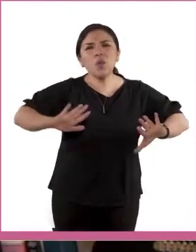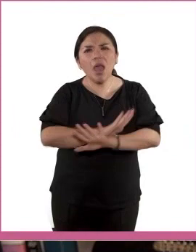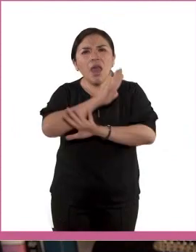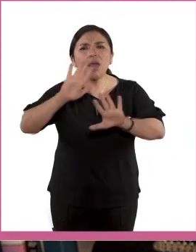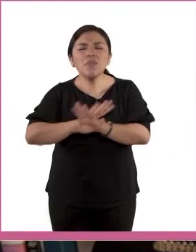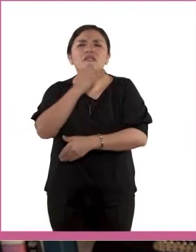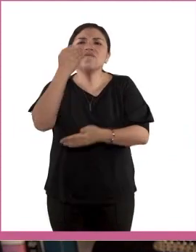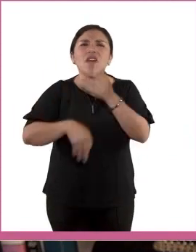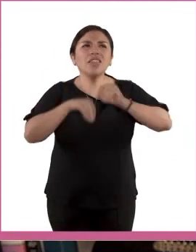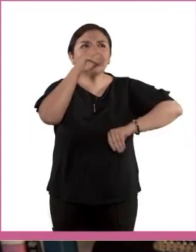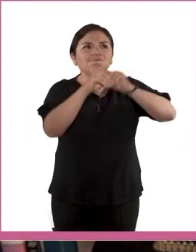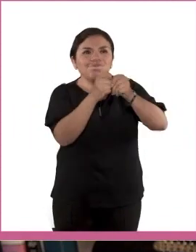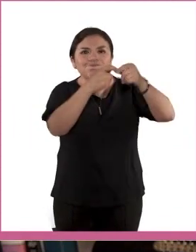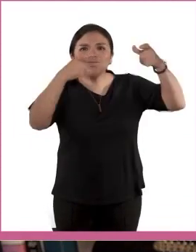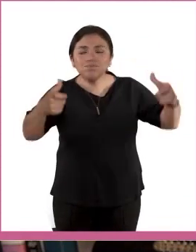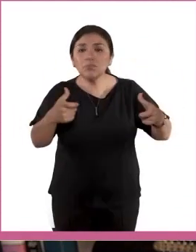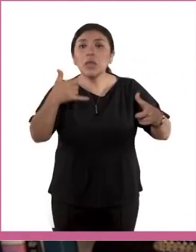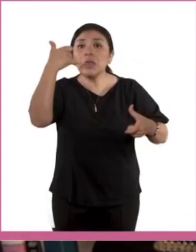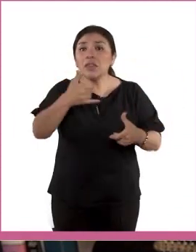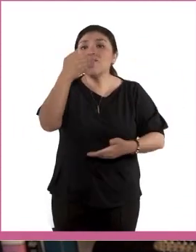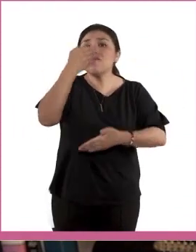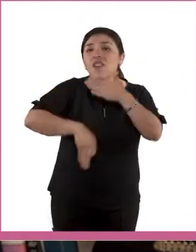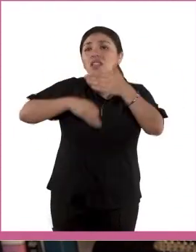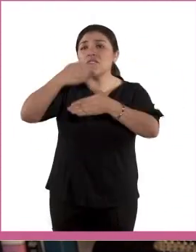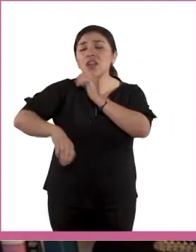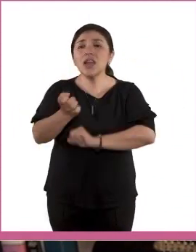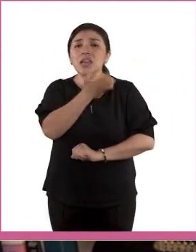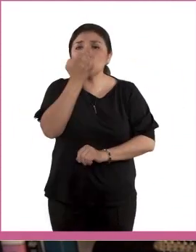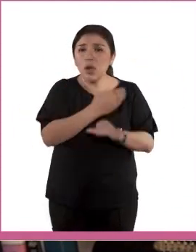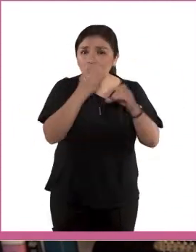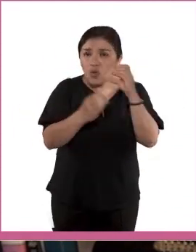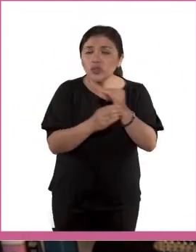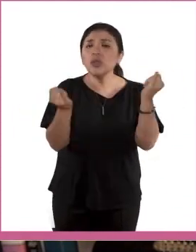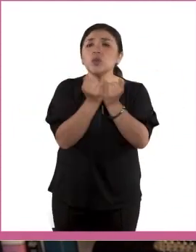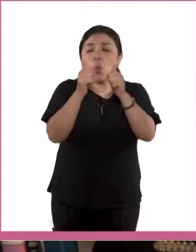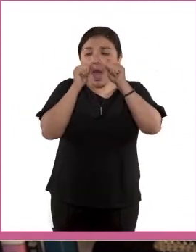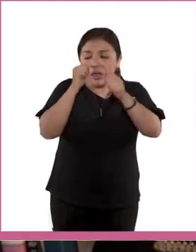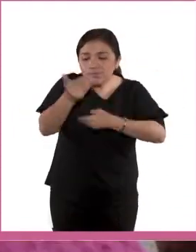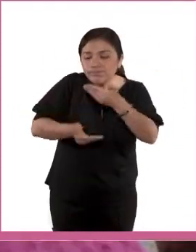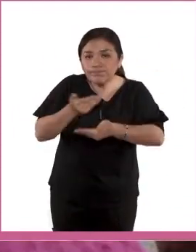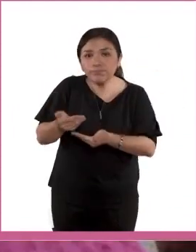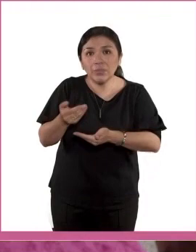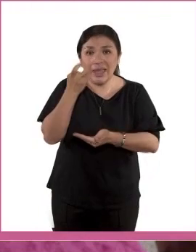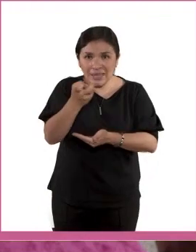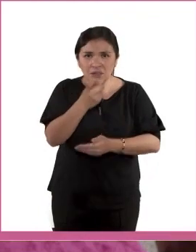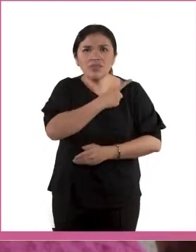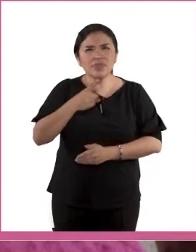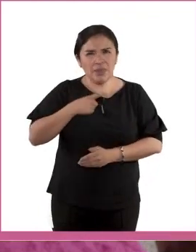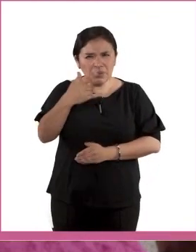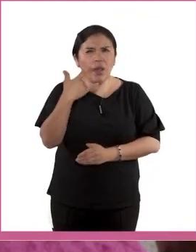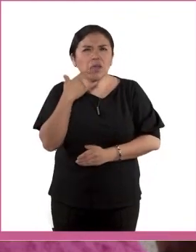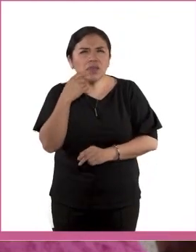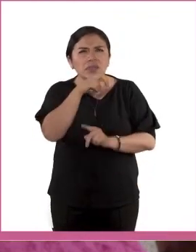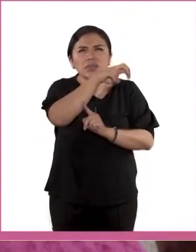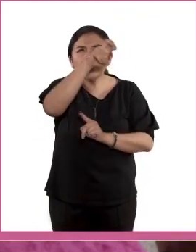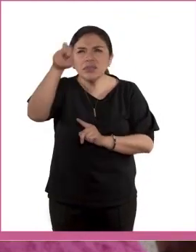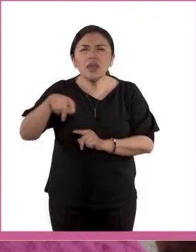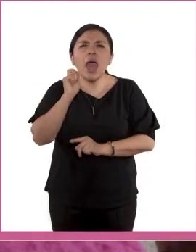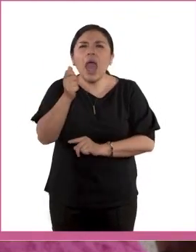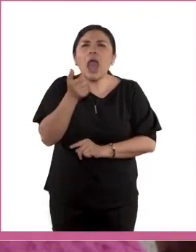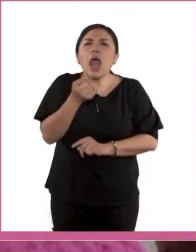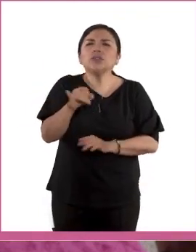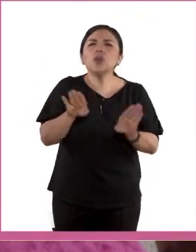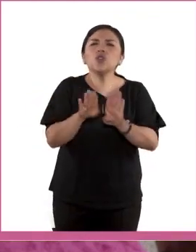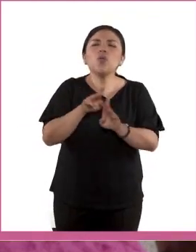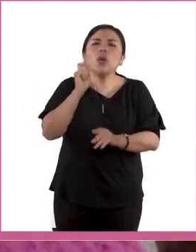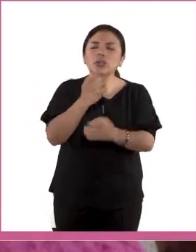falta de infraestructura y no solo escasez en las escuelas, también de servicios públicos. Hagamos un recorrido rápido de cómo ha sido el